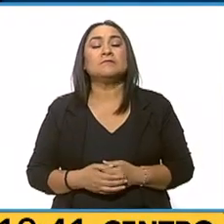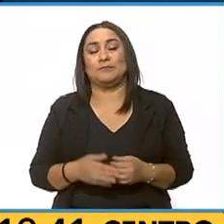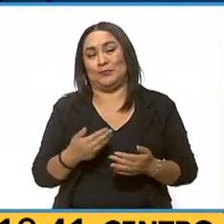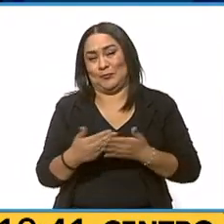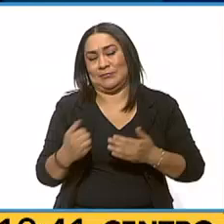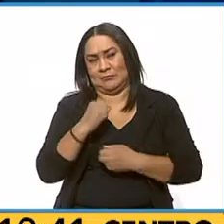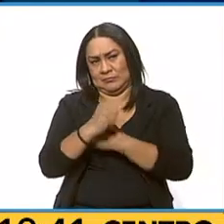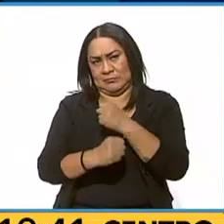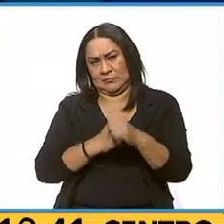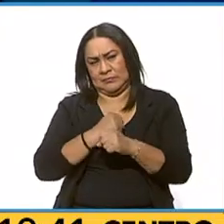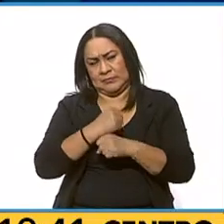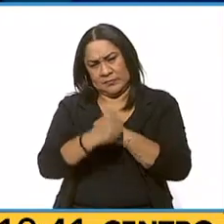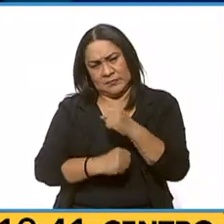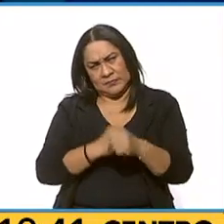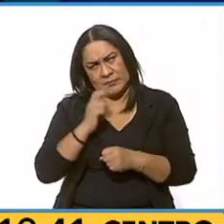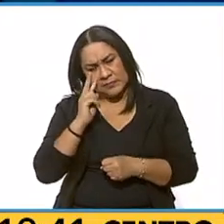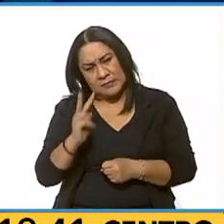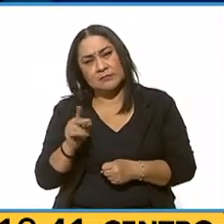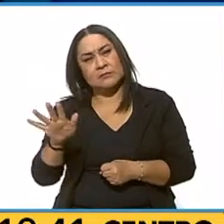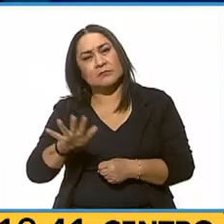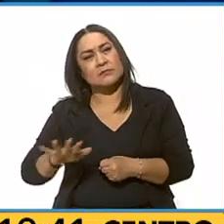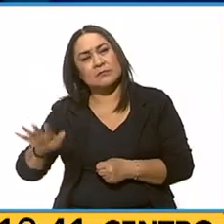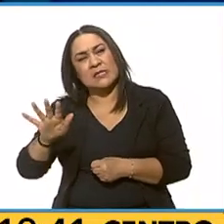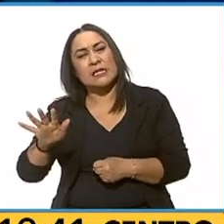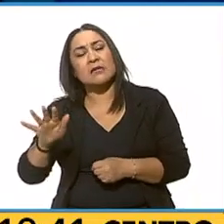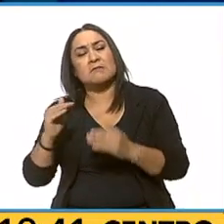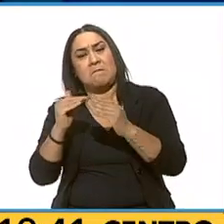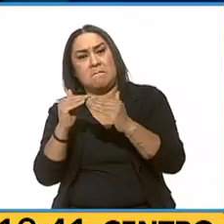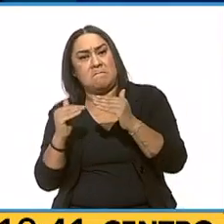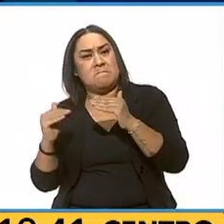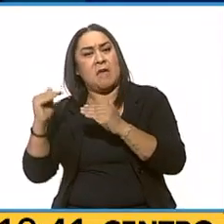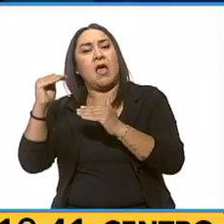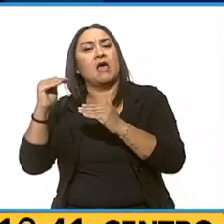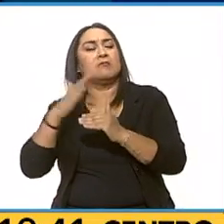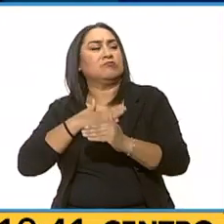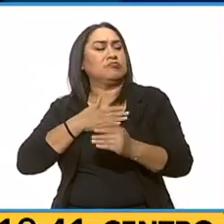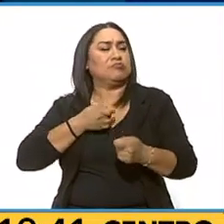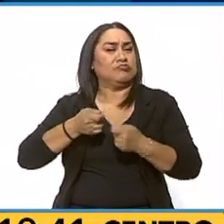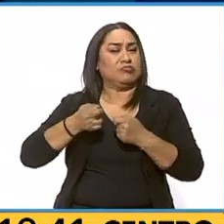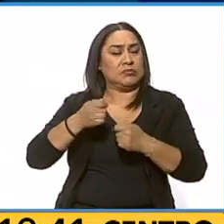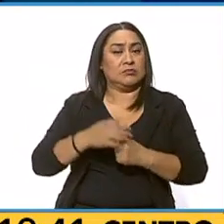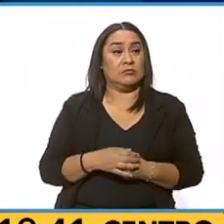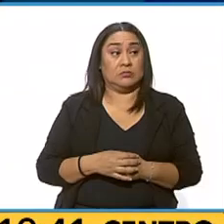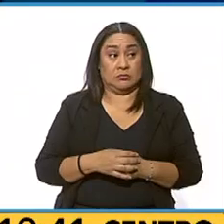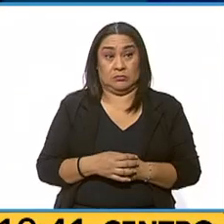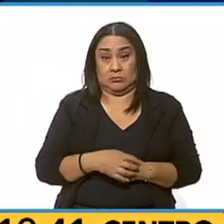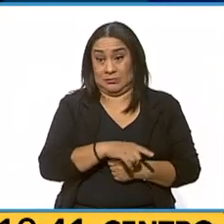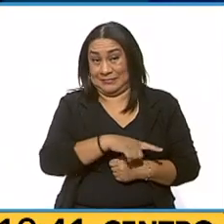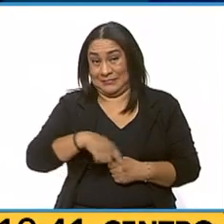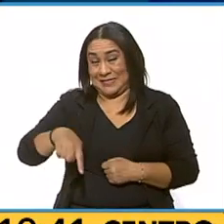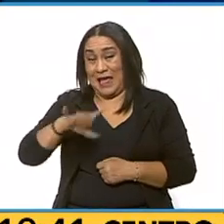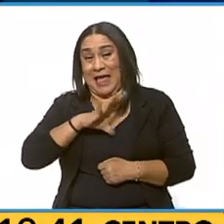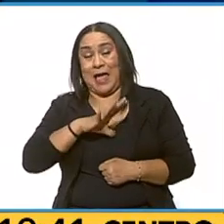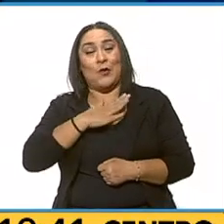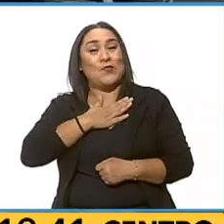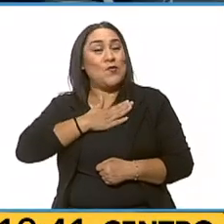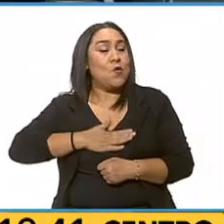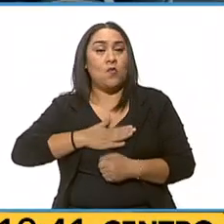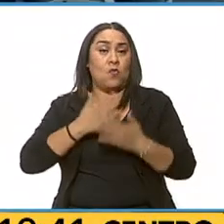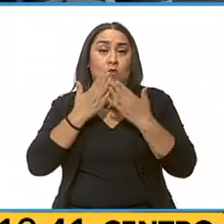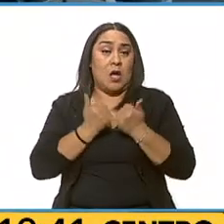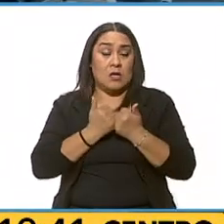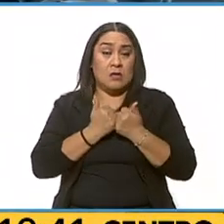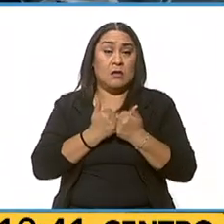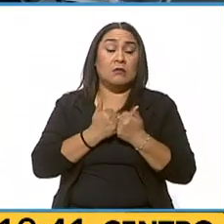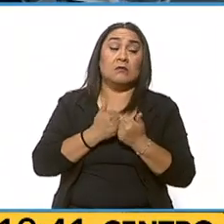años, este se volvió el poder de los poderes. Y la nuestra era una democracia trunca. Si no se